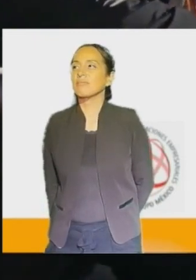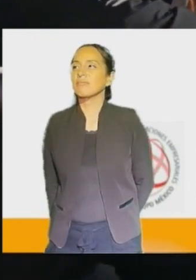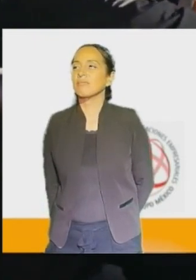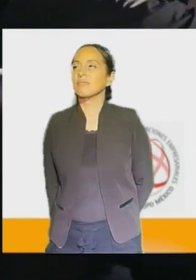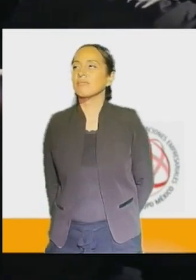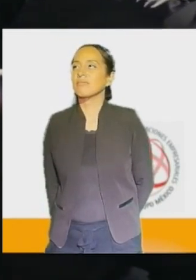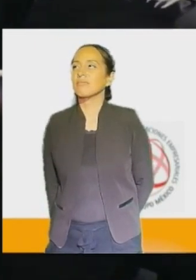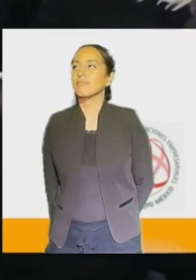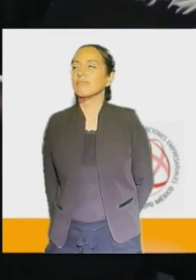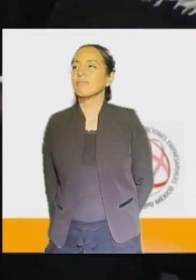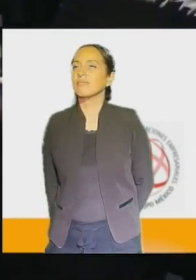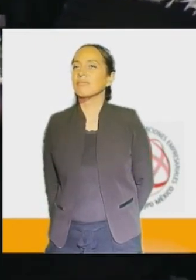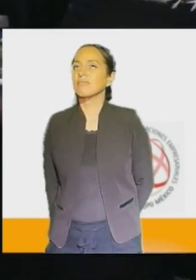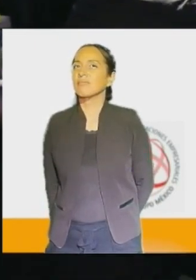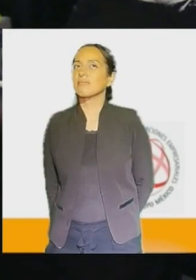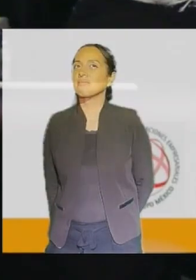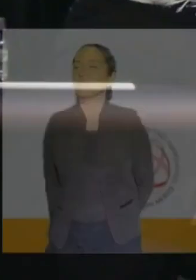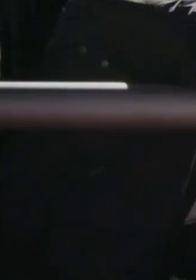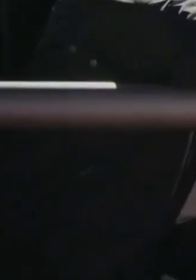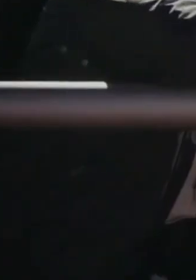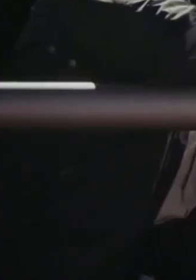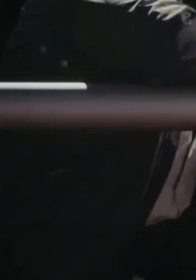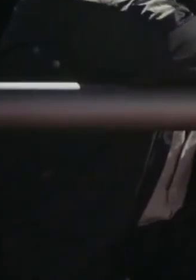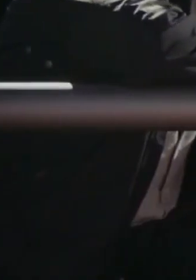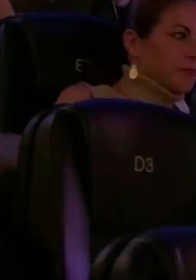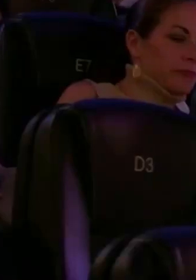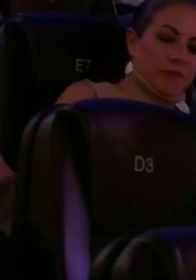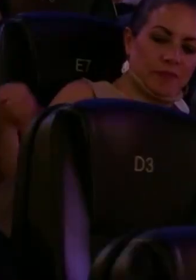Todos saluden. No se va a ver.